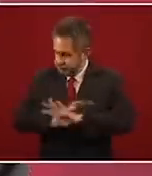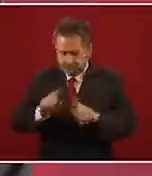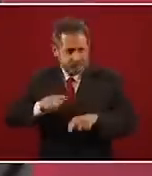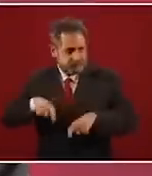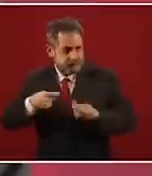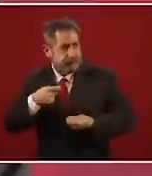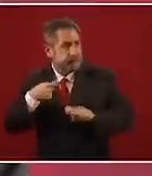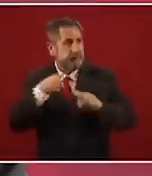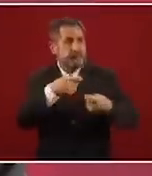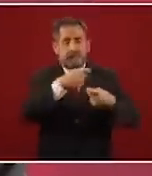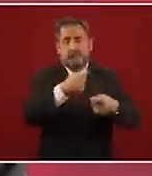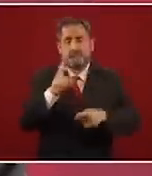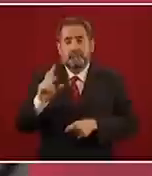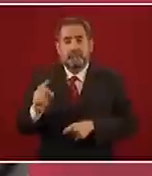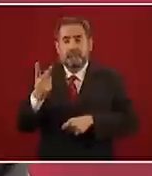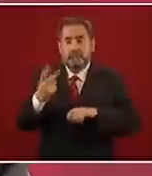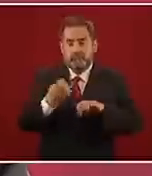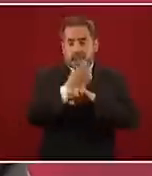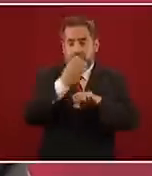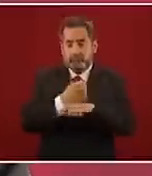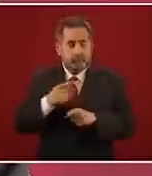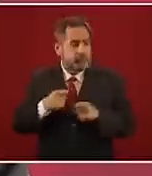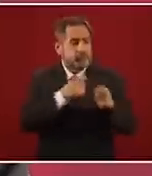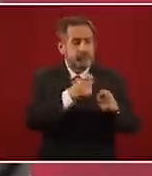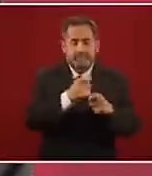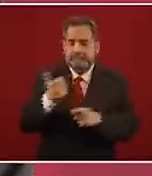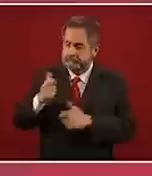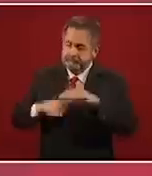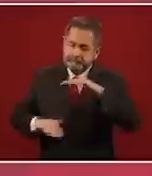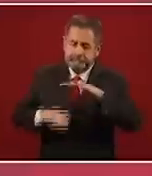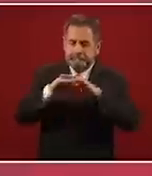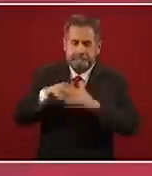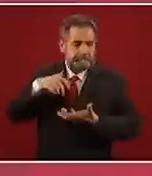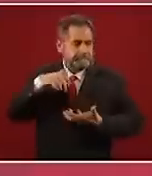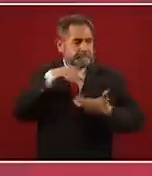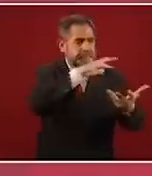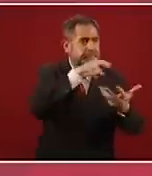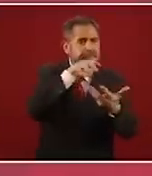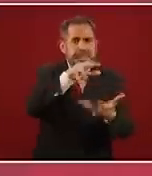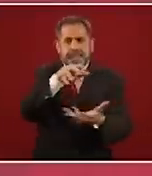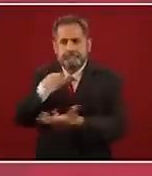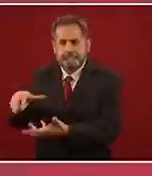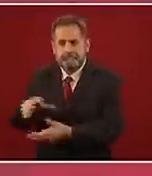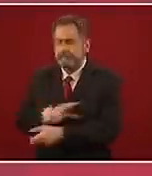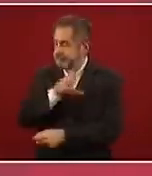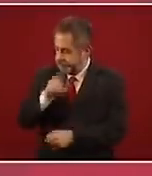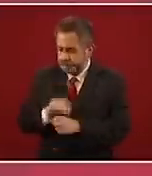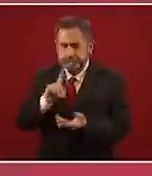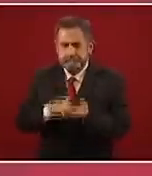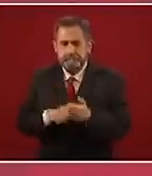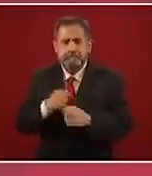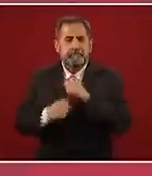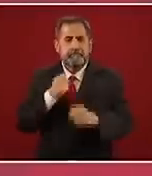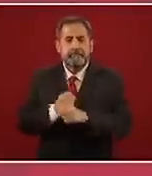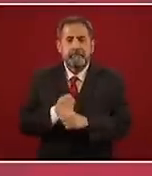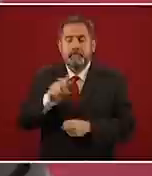las 32 entidades federativas el techo financiero que corresponde al ejercicio fiscal